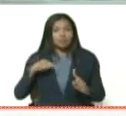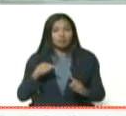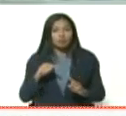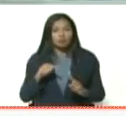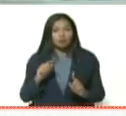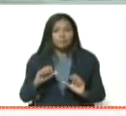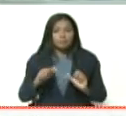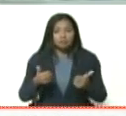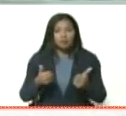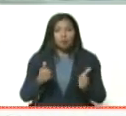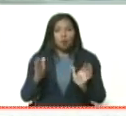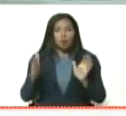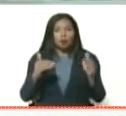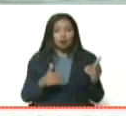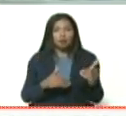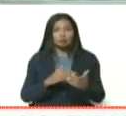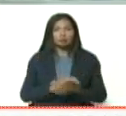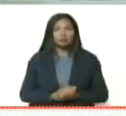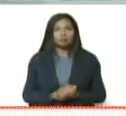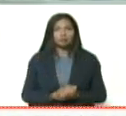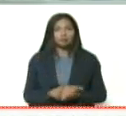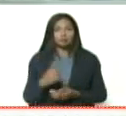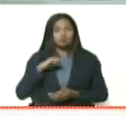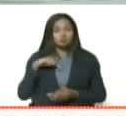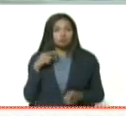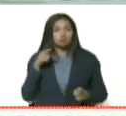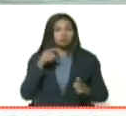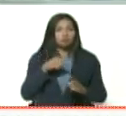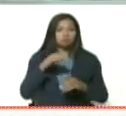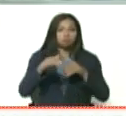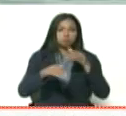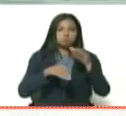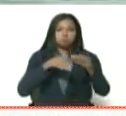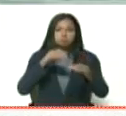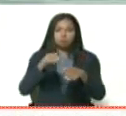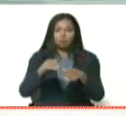CLAP. Y lo hemos ido llevando paso a paso.